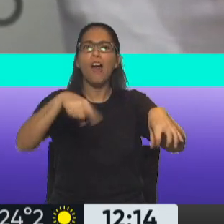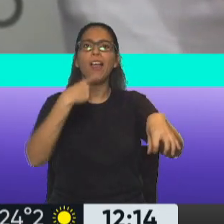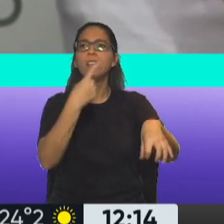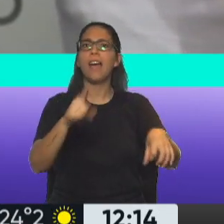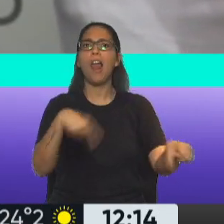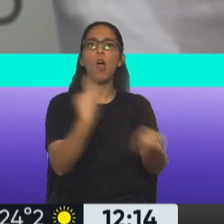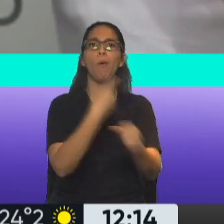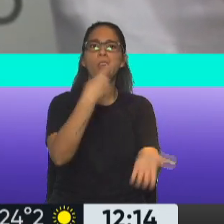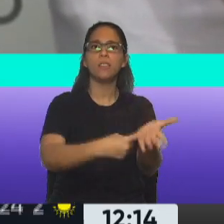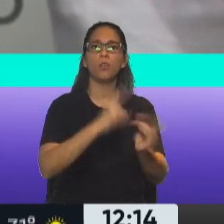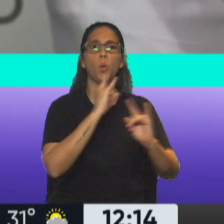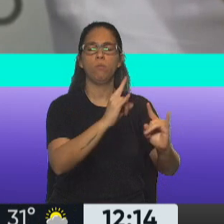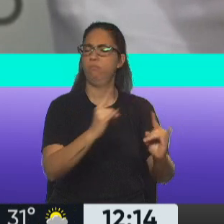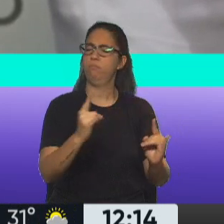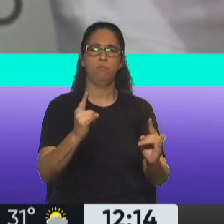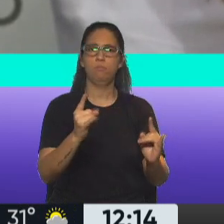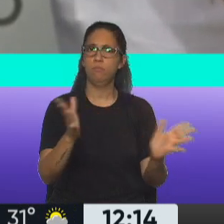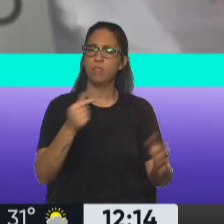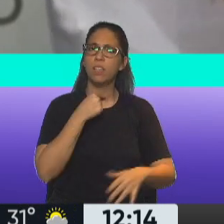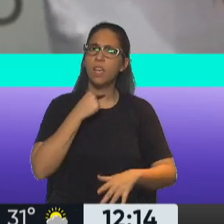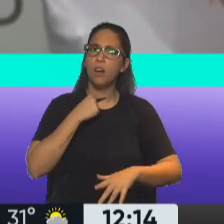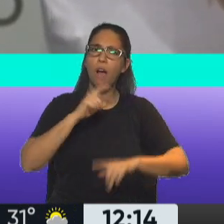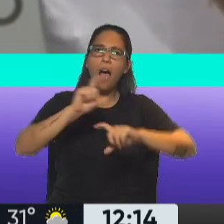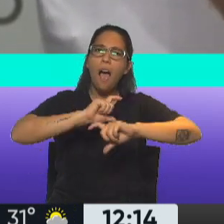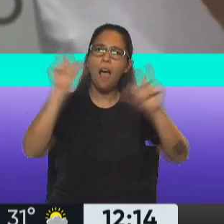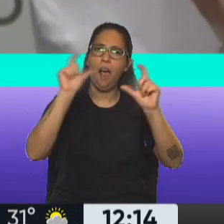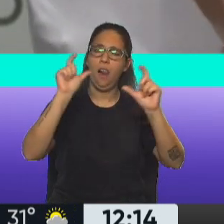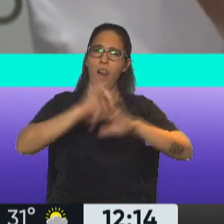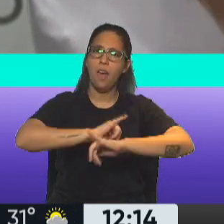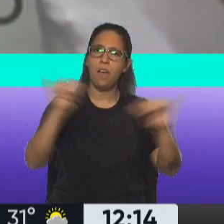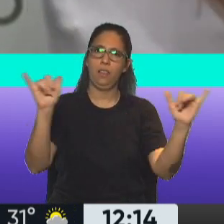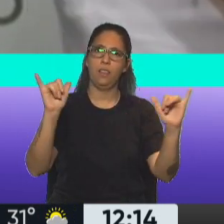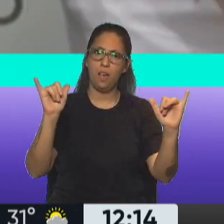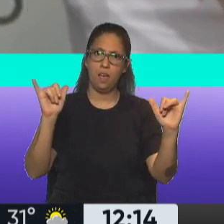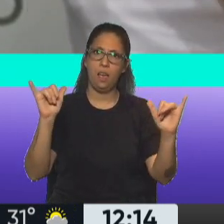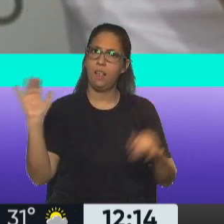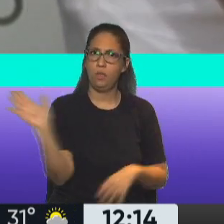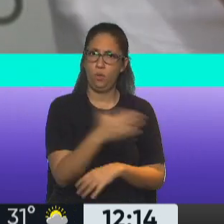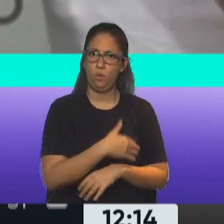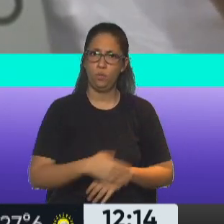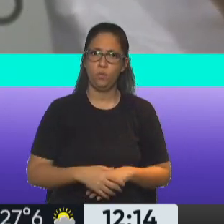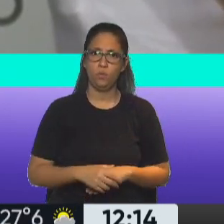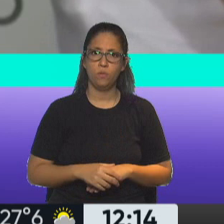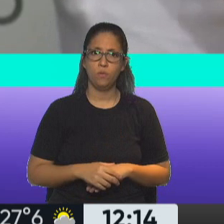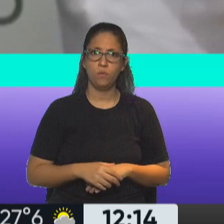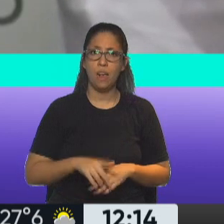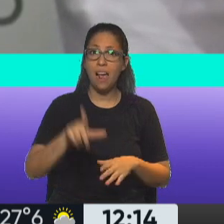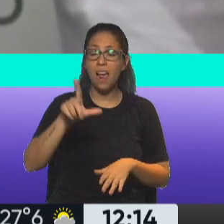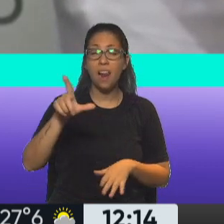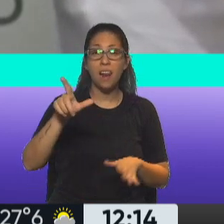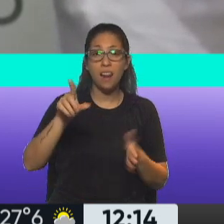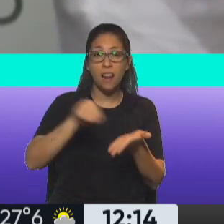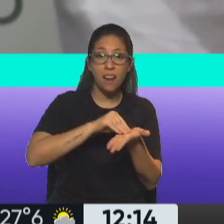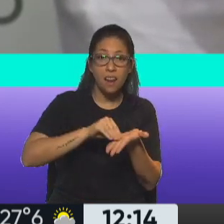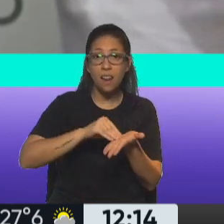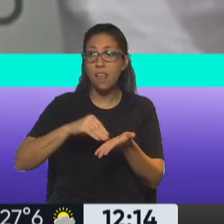Entonces, yo quiero hacer un llamado de atención a todos los legisladores y a